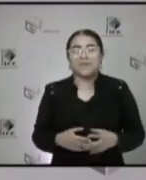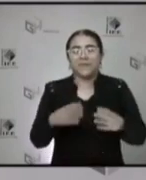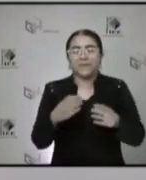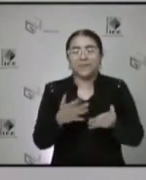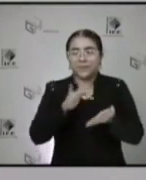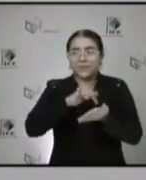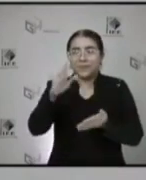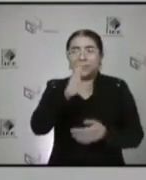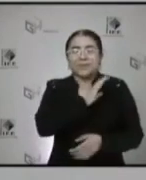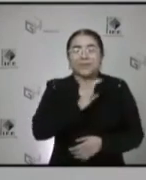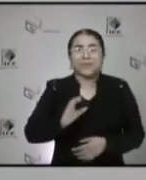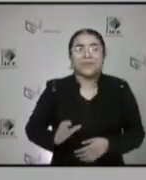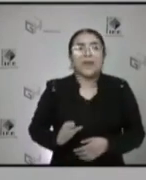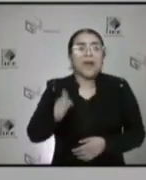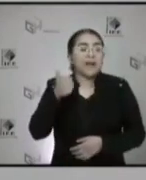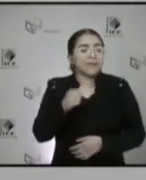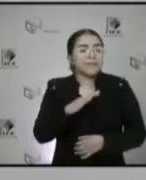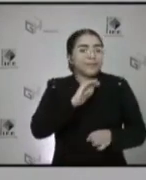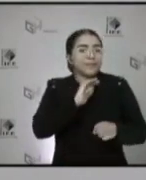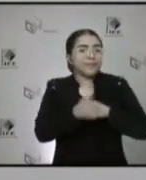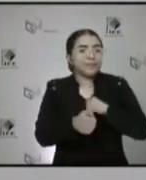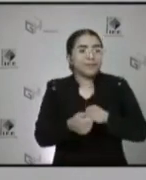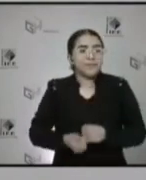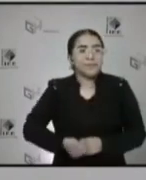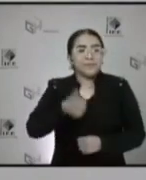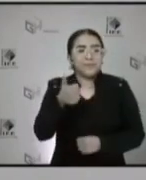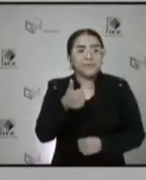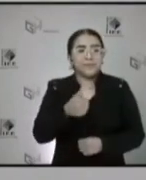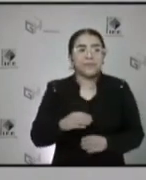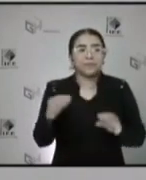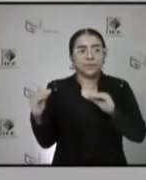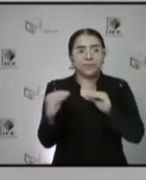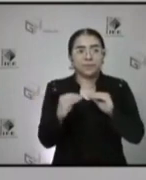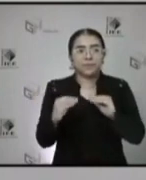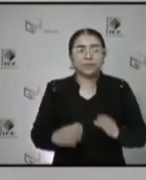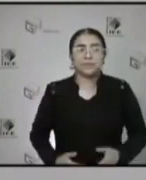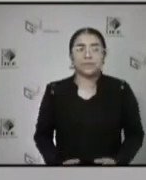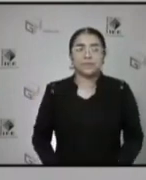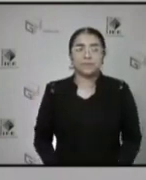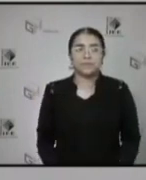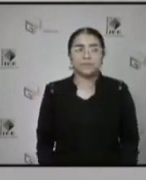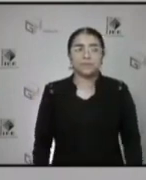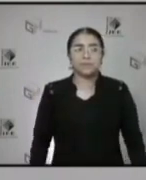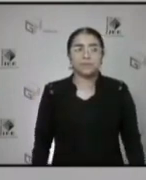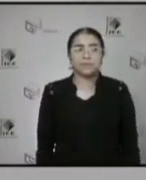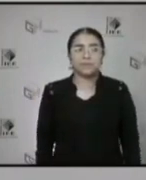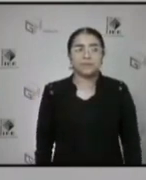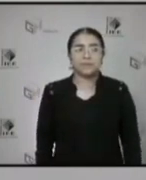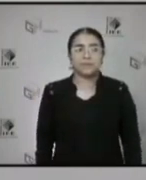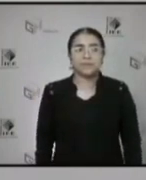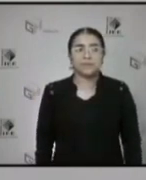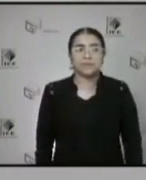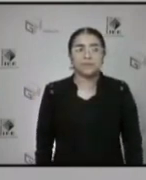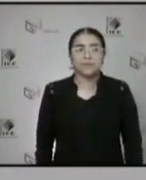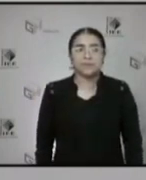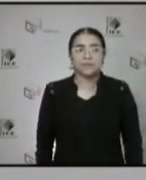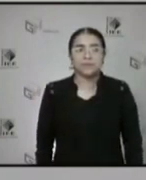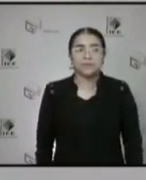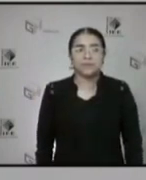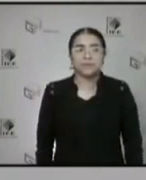Gracias, candidata. Pues llegamos así al final de este primer debate de las candidaturas que aspiran a la gubernatura del Estado de Hidalgo para el